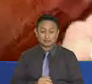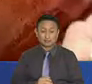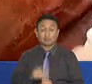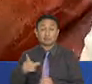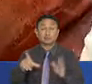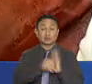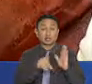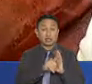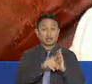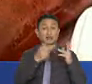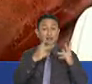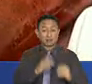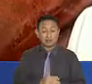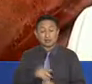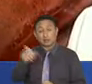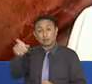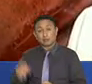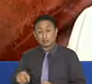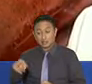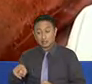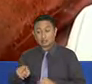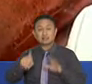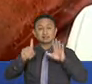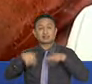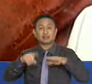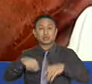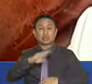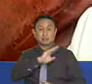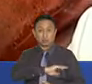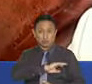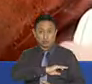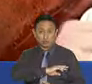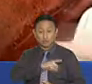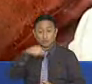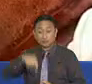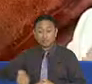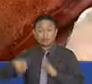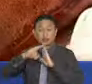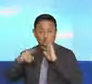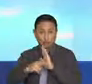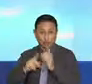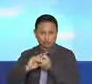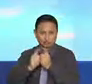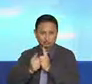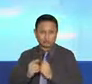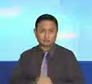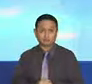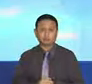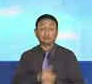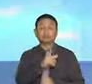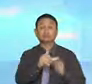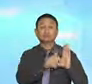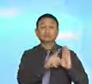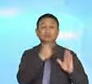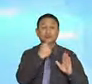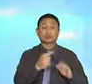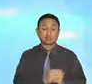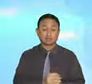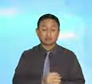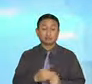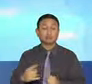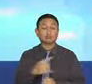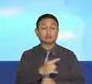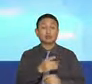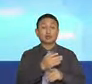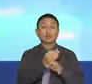misma ley le da seis meses de plazo a los municipios para que reformen las ordenanzas la ley establece sanciones civiles